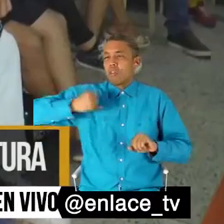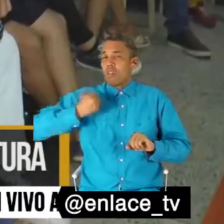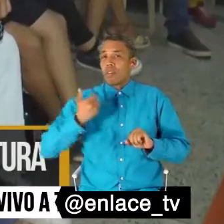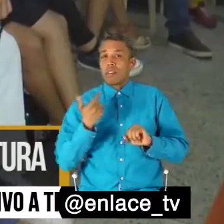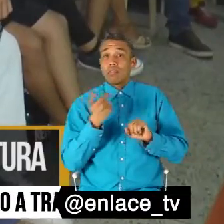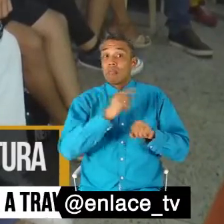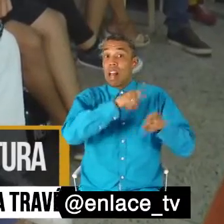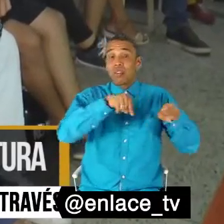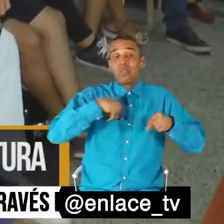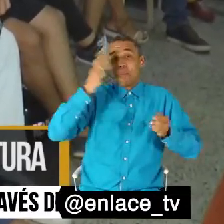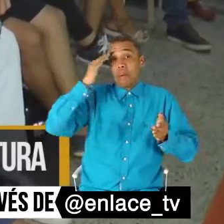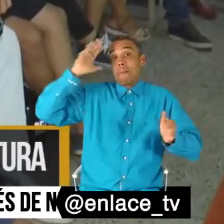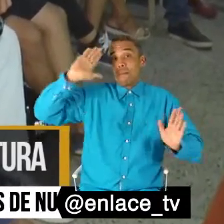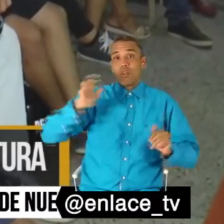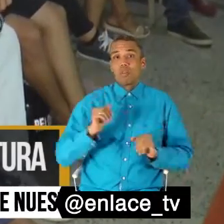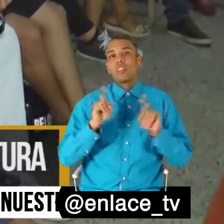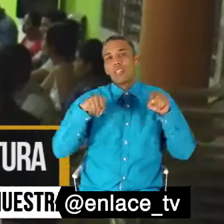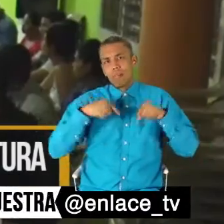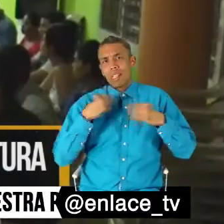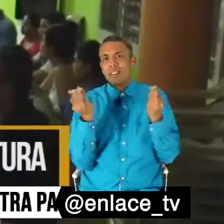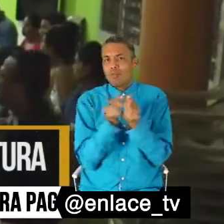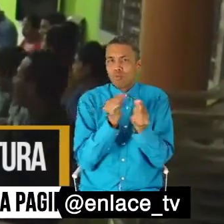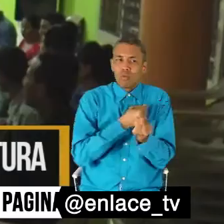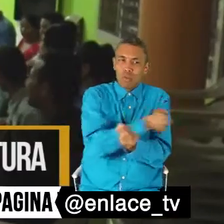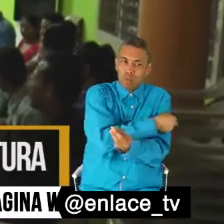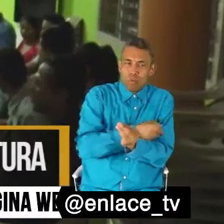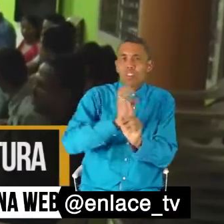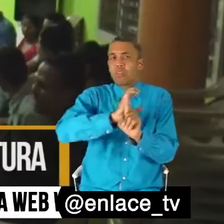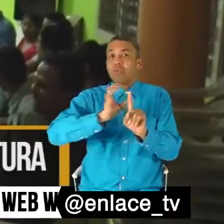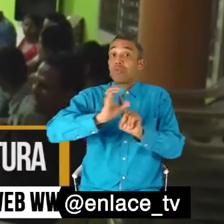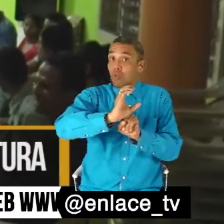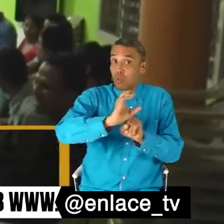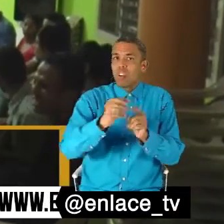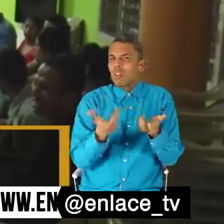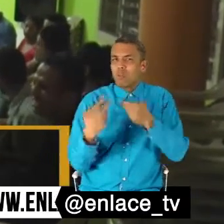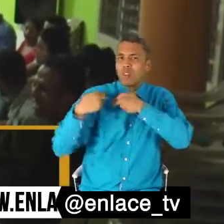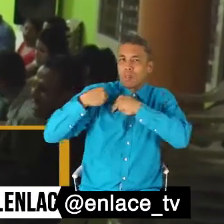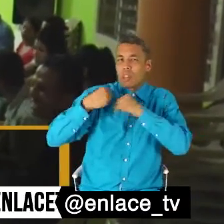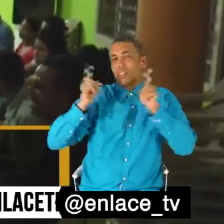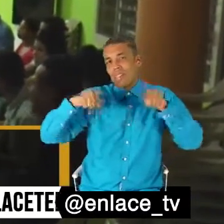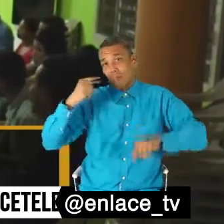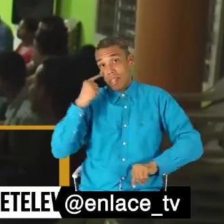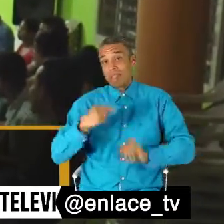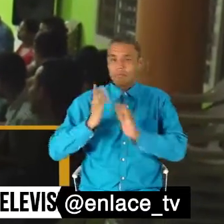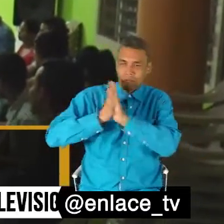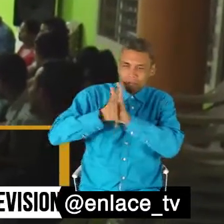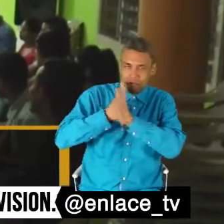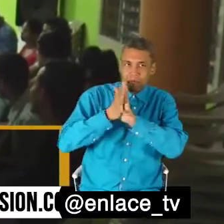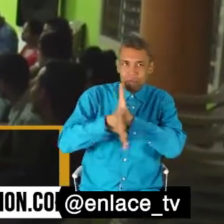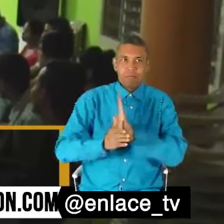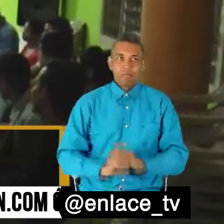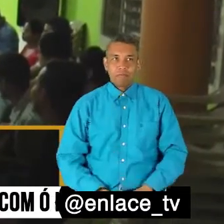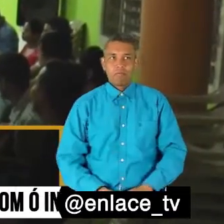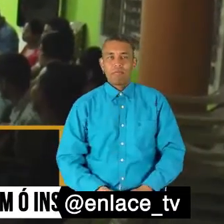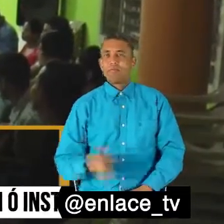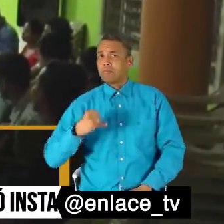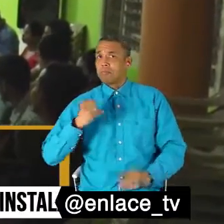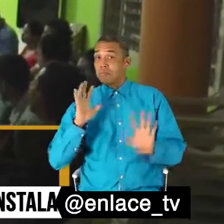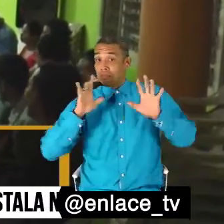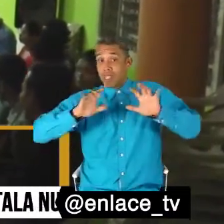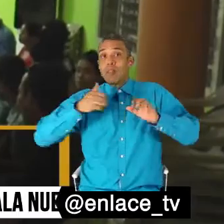de interés como el Consejo Municipal de Cultura. Buscando los espacios que nos permitan incidir y transformar